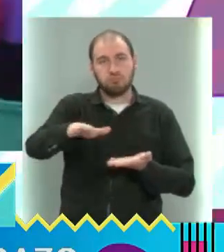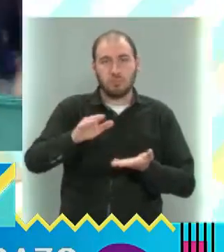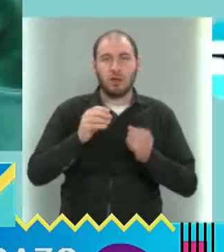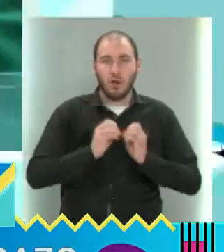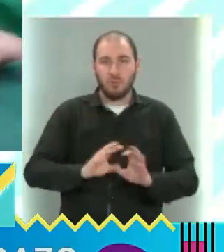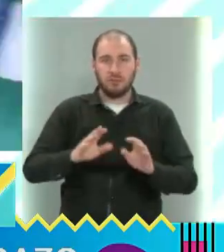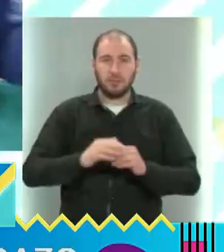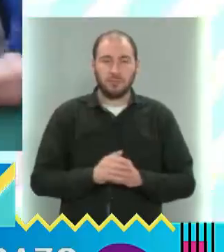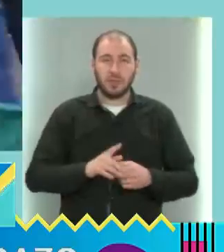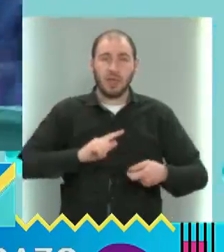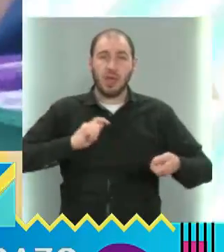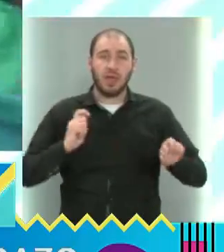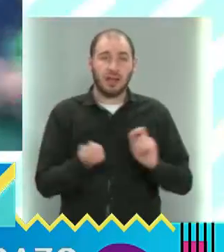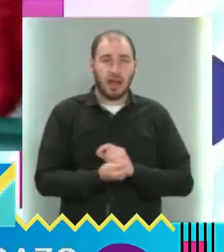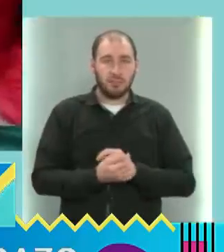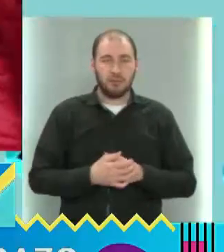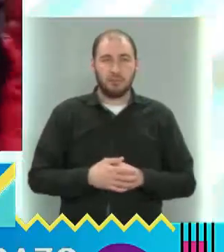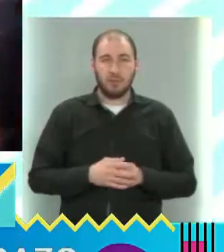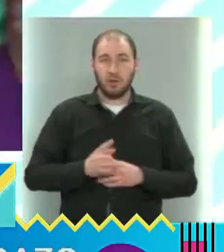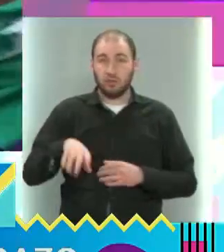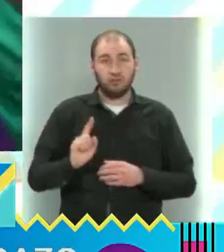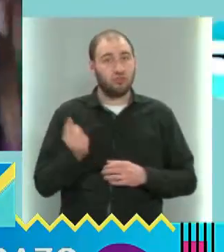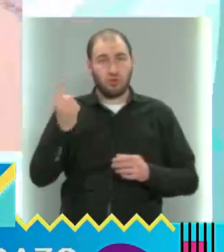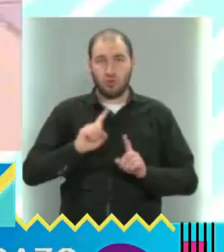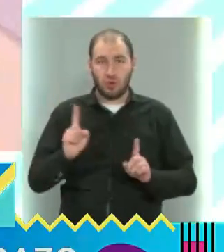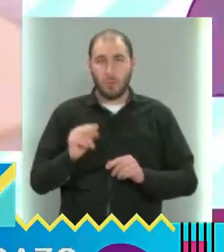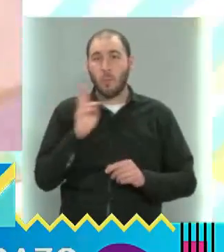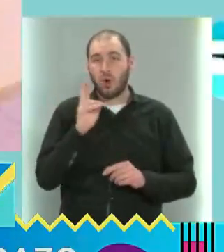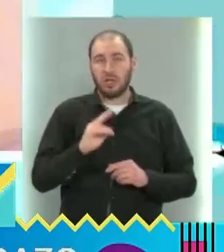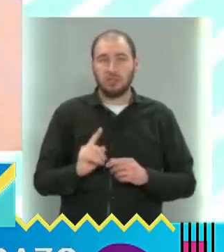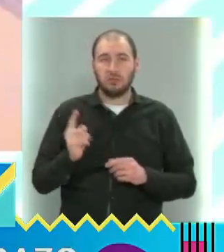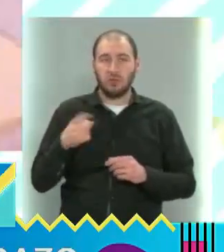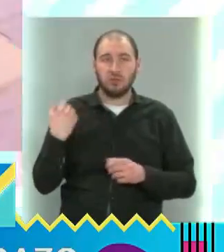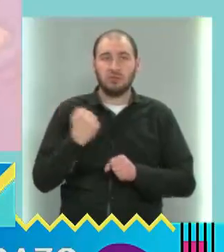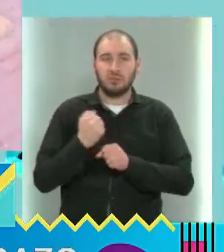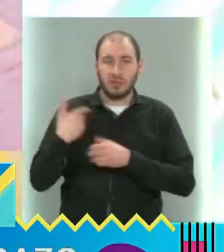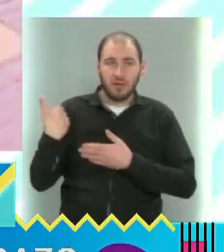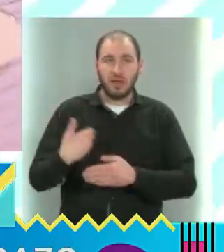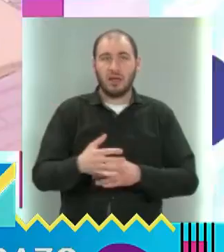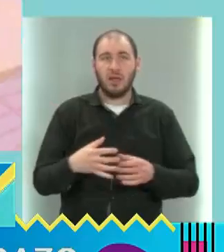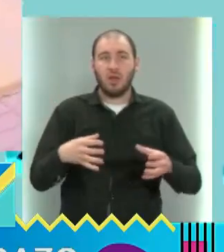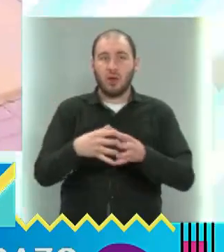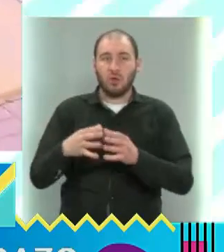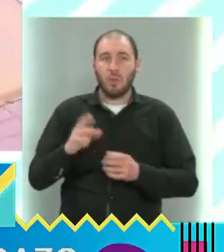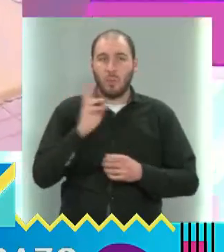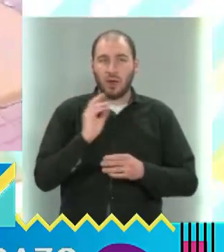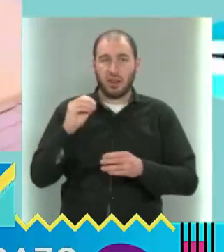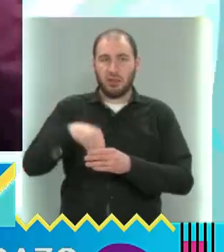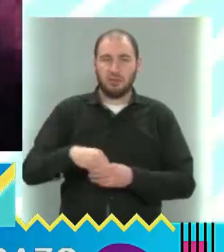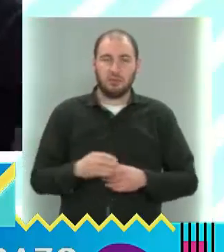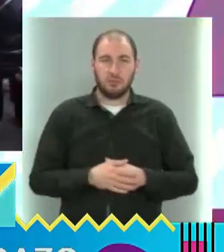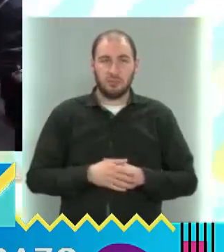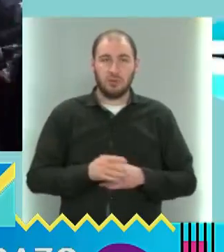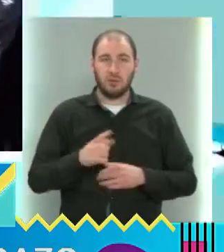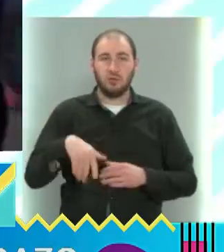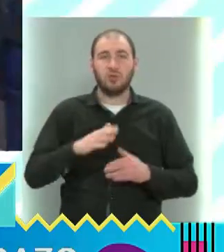partir. Cambia que ya no estamos solas, digamos, las mujeres que venimos trabajando en organizaciones feministas y de mujeres,